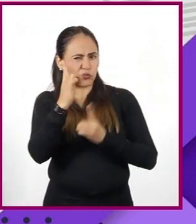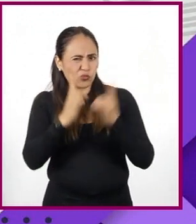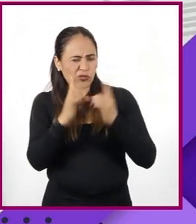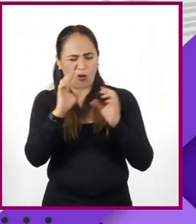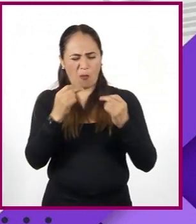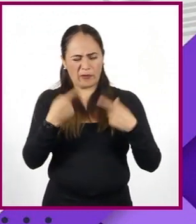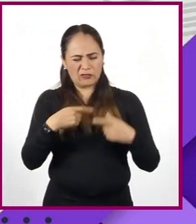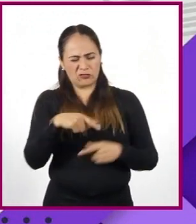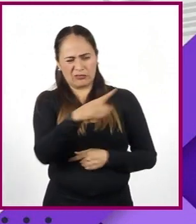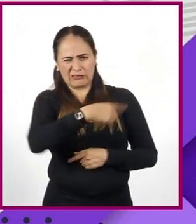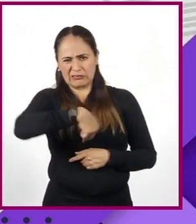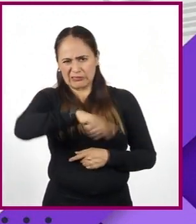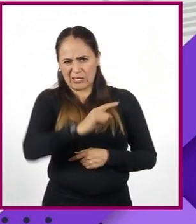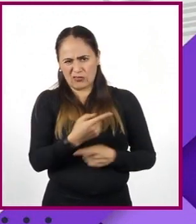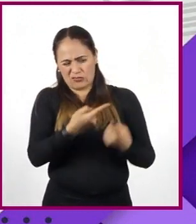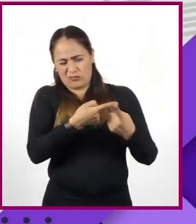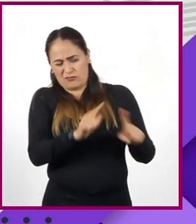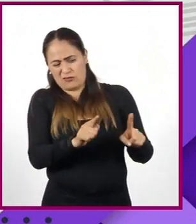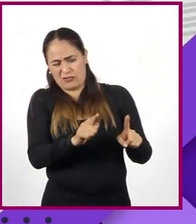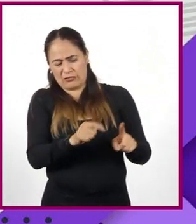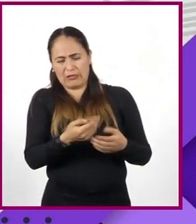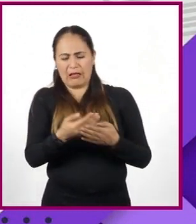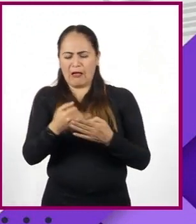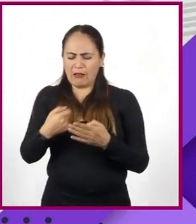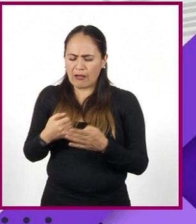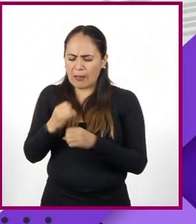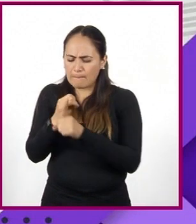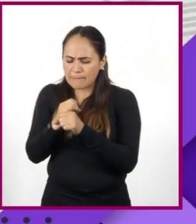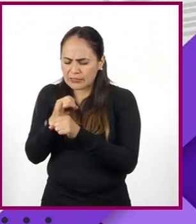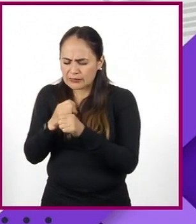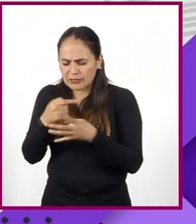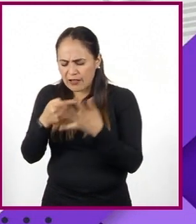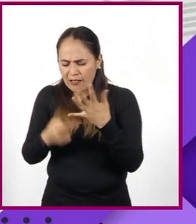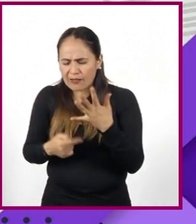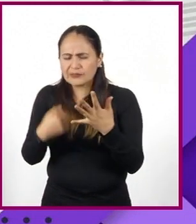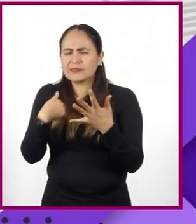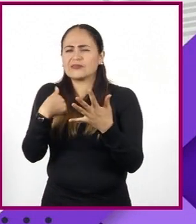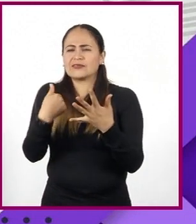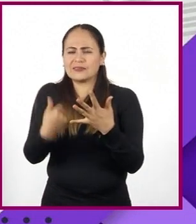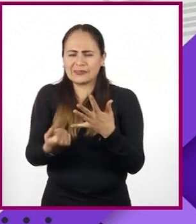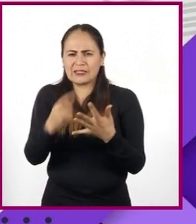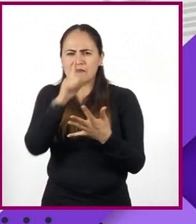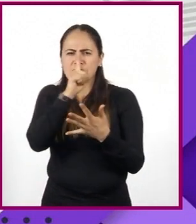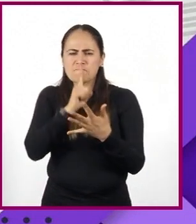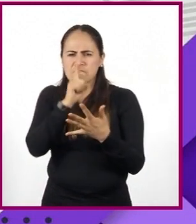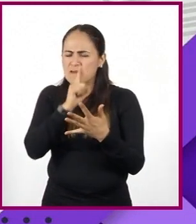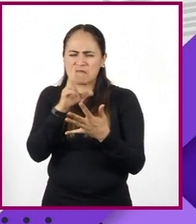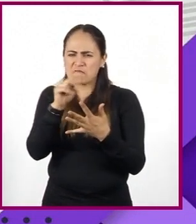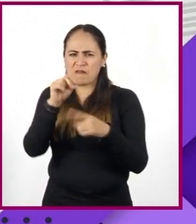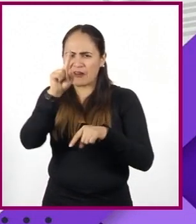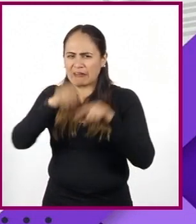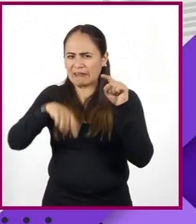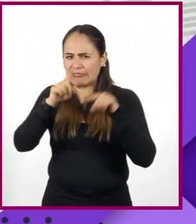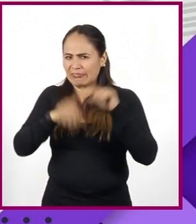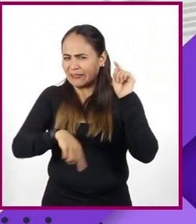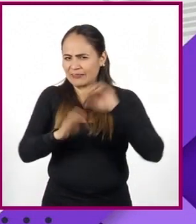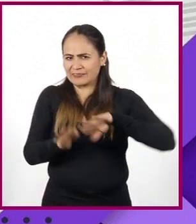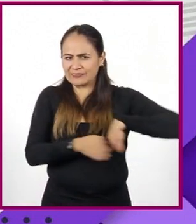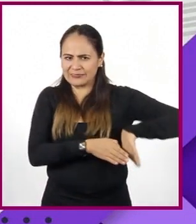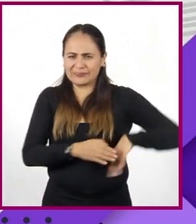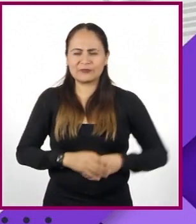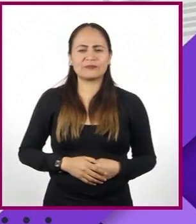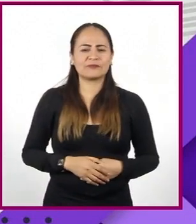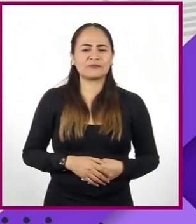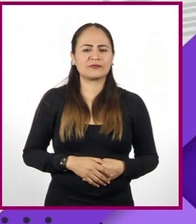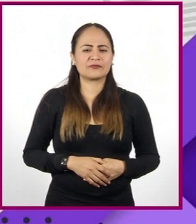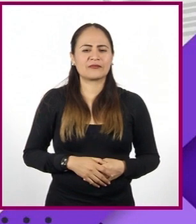resultan diferentes seguramente contribuirá a eliminar mitos y desmentir información malintencionada. Aprendemos